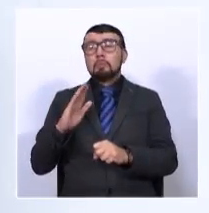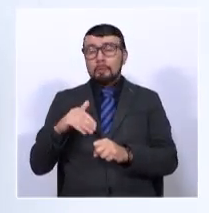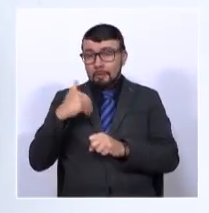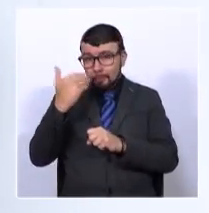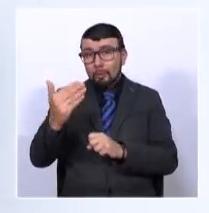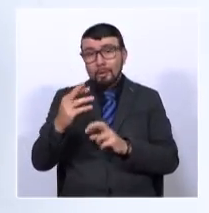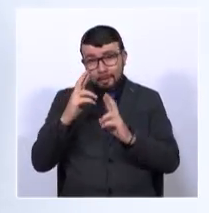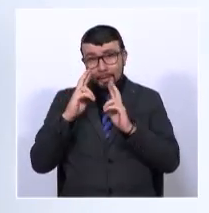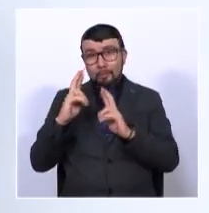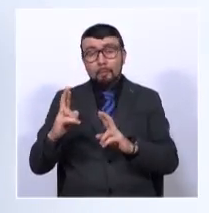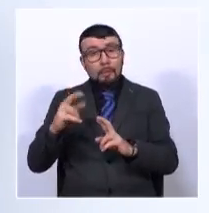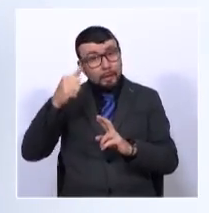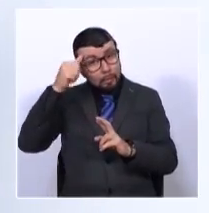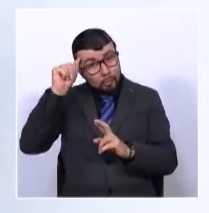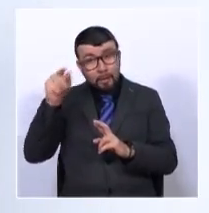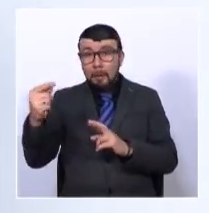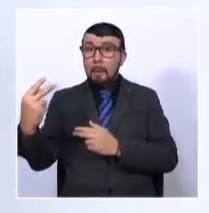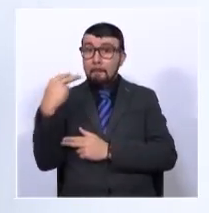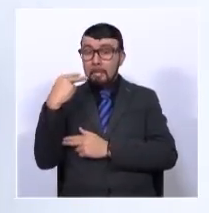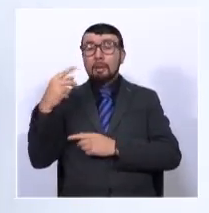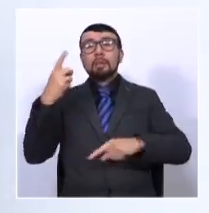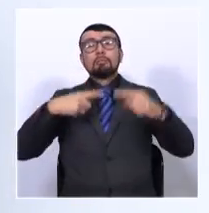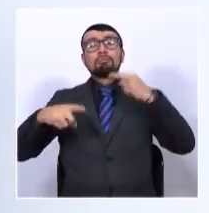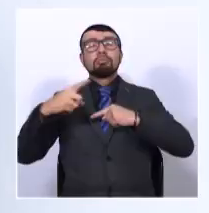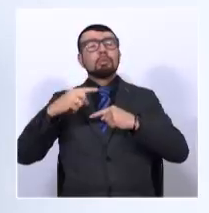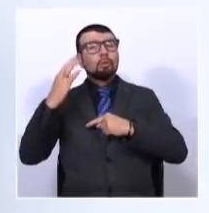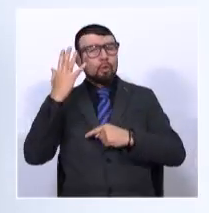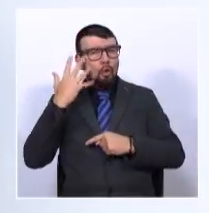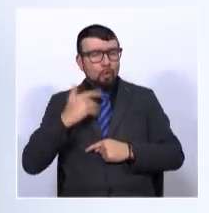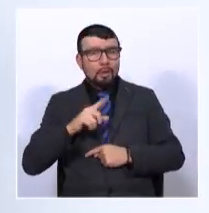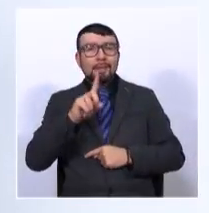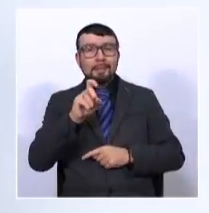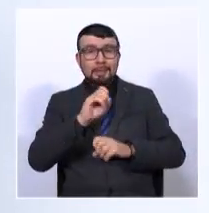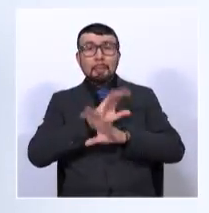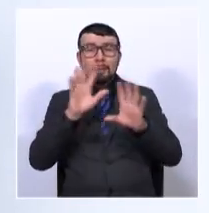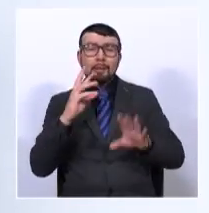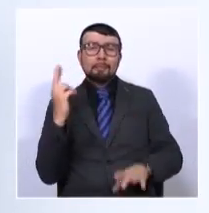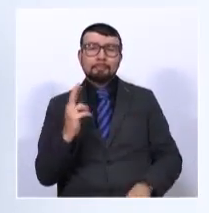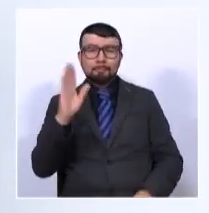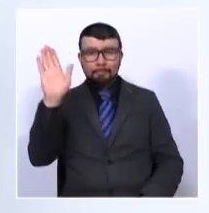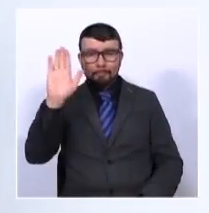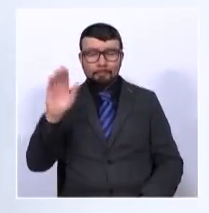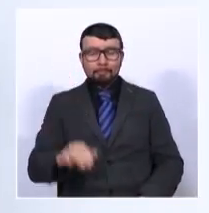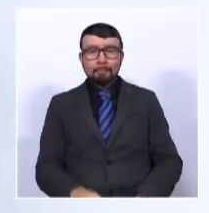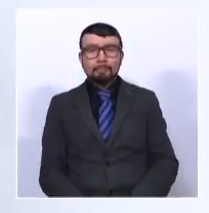adelante y no olviden que pueden ver el programa también todos los días a las 6 de la mañana. Felicidades.